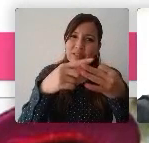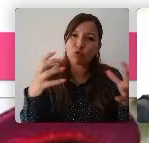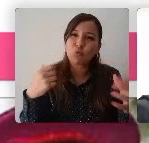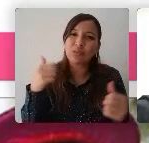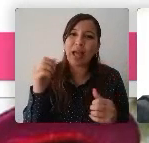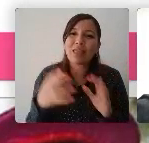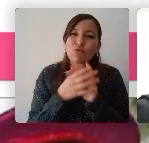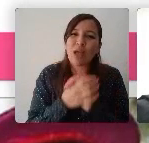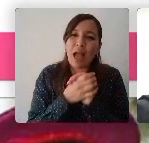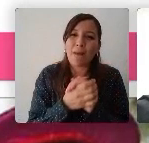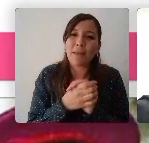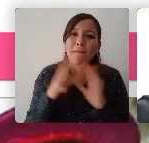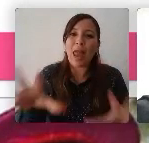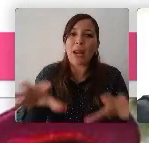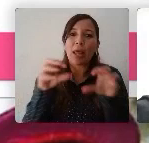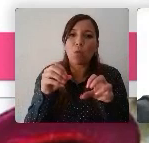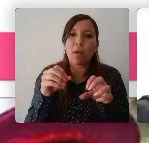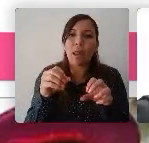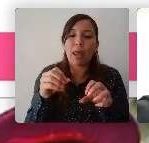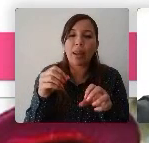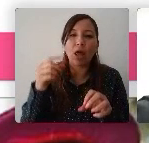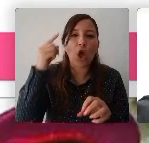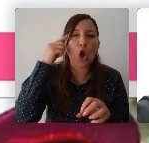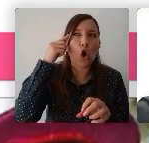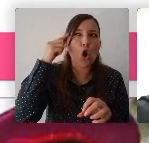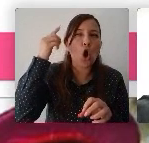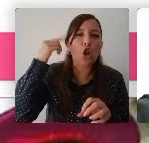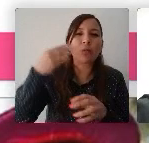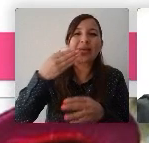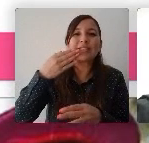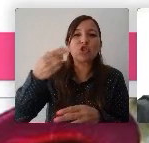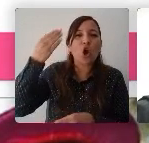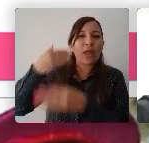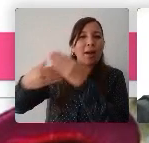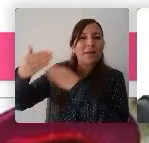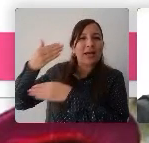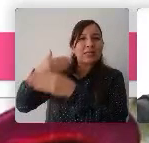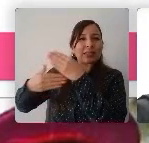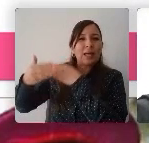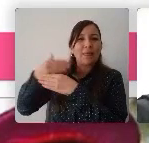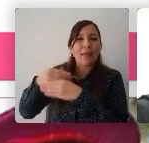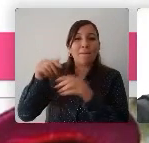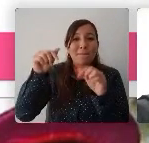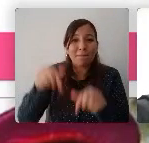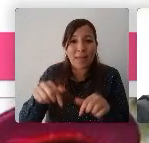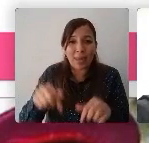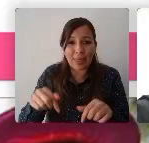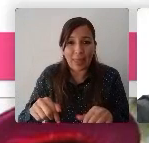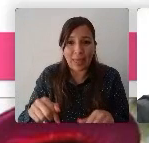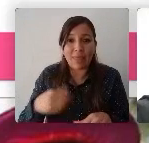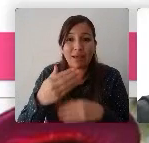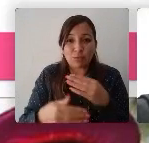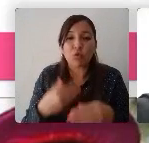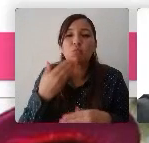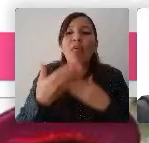poder recuperar los conocimientos ancestrales locales, ¿no? En poder darlos a conocer la cultura viva que ellos tienen, ¿no?